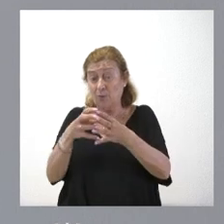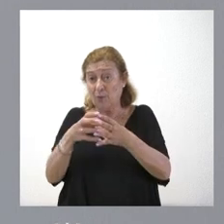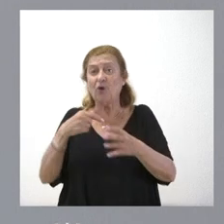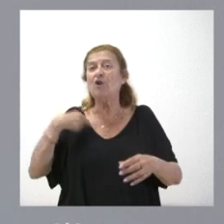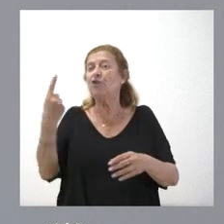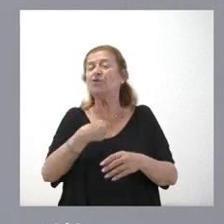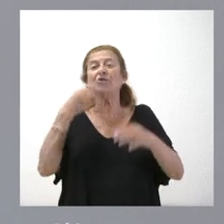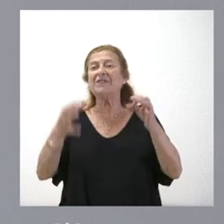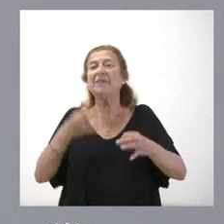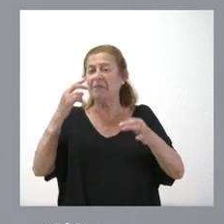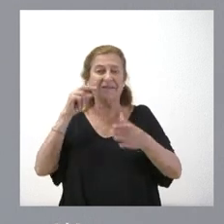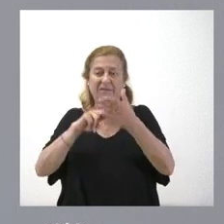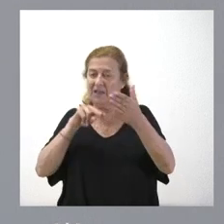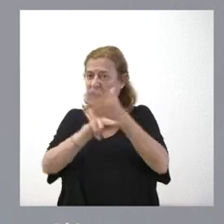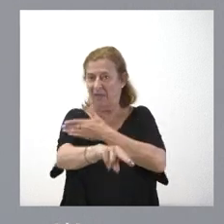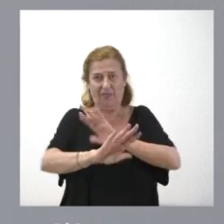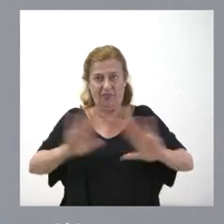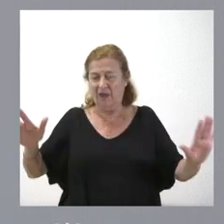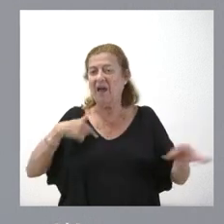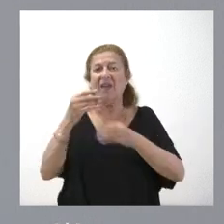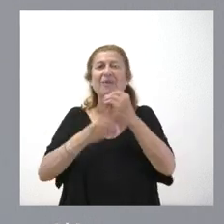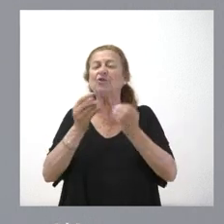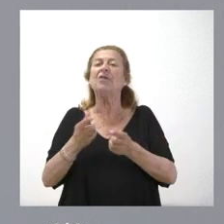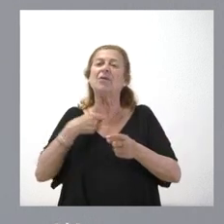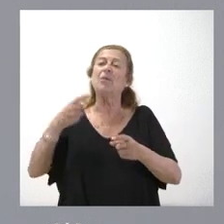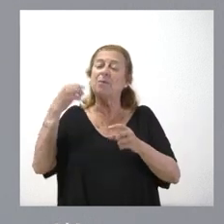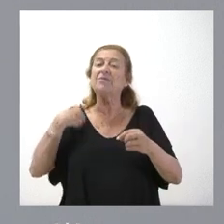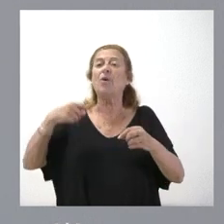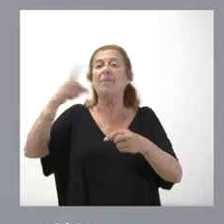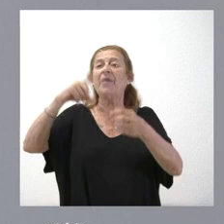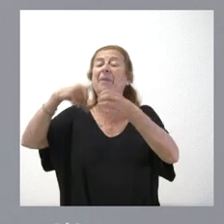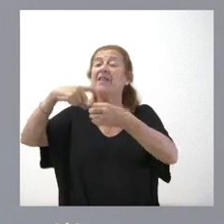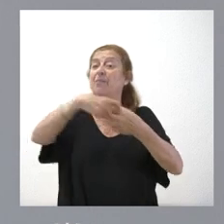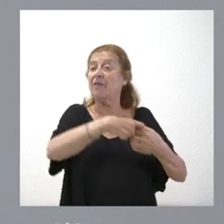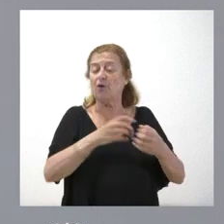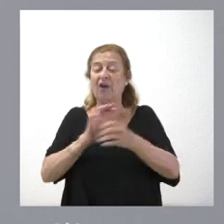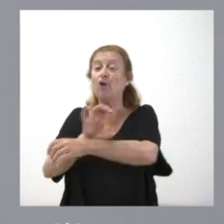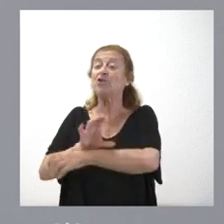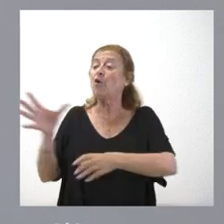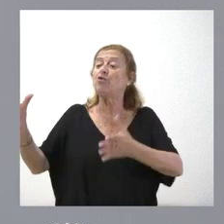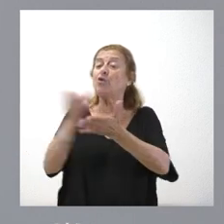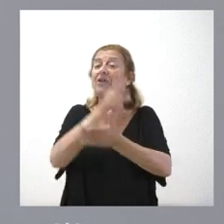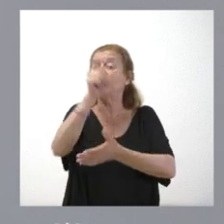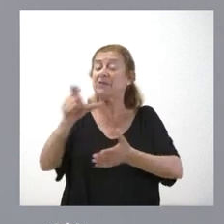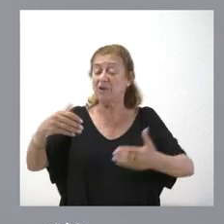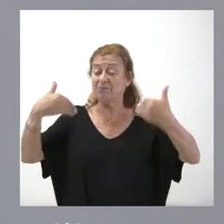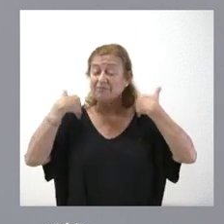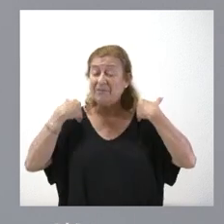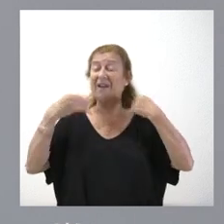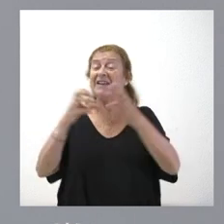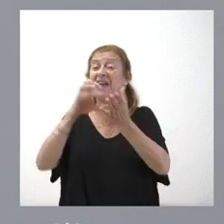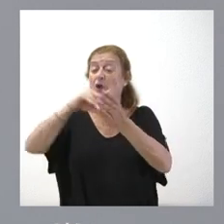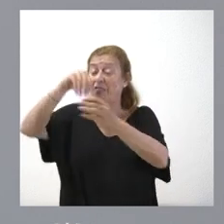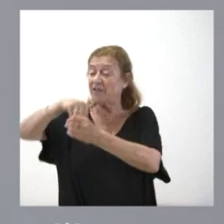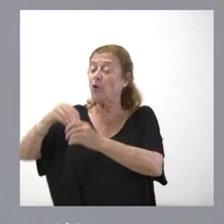siempre lo hacemos con transparencia y lo hacemos contando con la participación del Consejo donde están todos los grupos políticos representados en las cortes de castillón tengan ustedes en